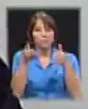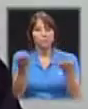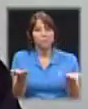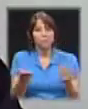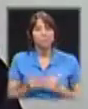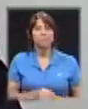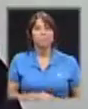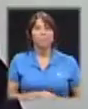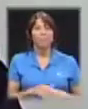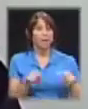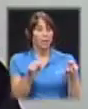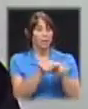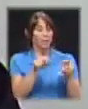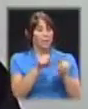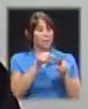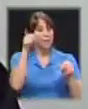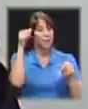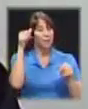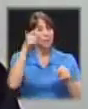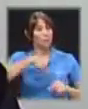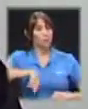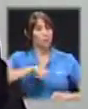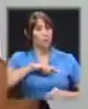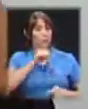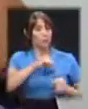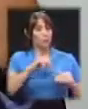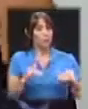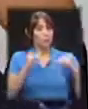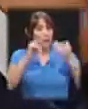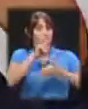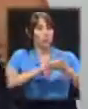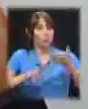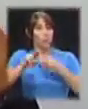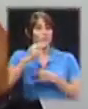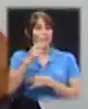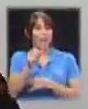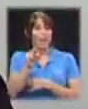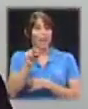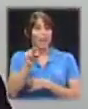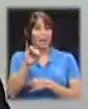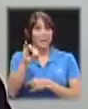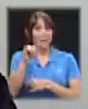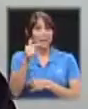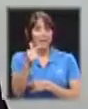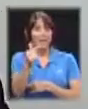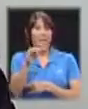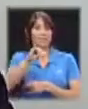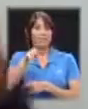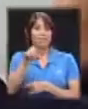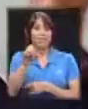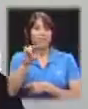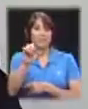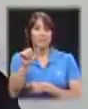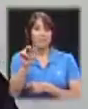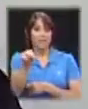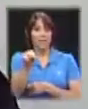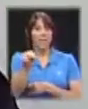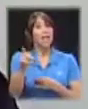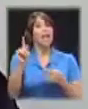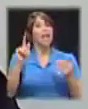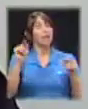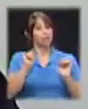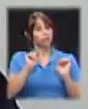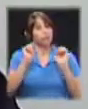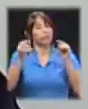recuerda nuestro rector, don Henning Jensen, estuvo presente en la conferencia cuando se le